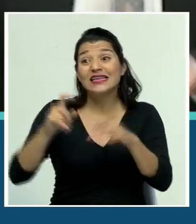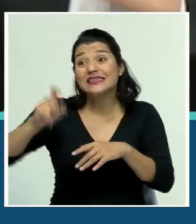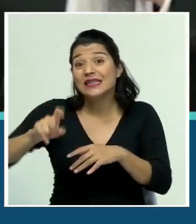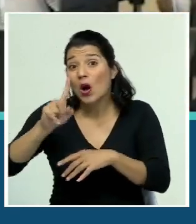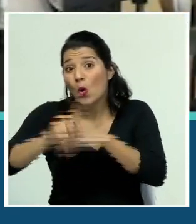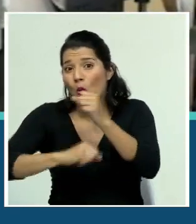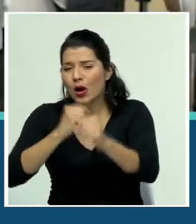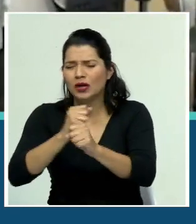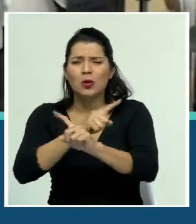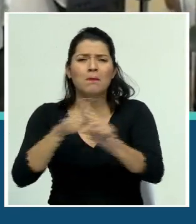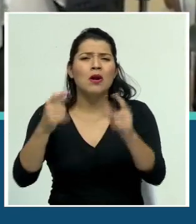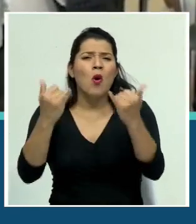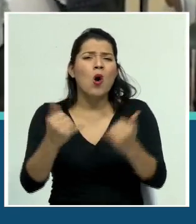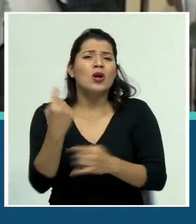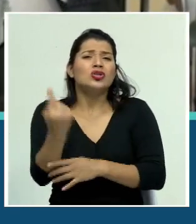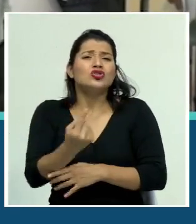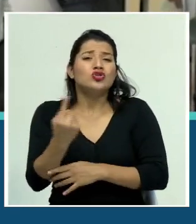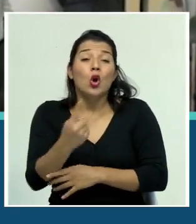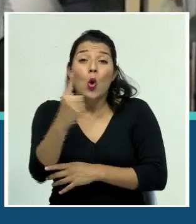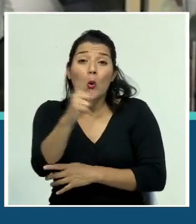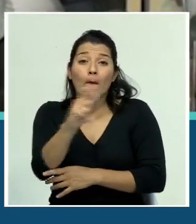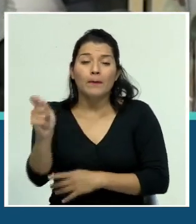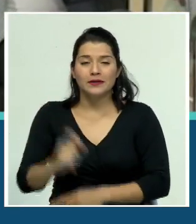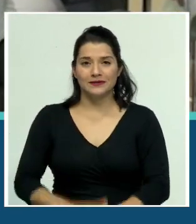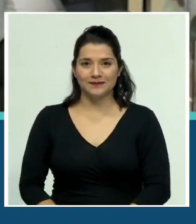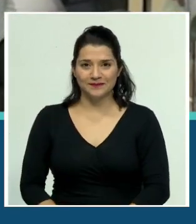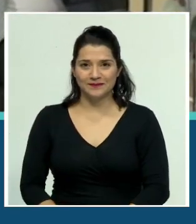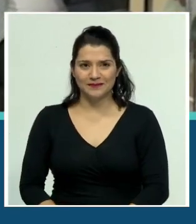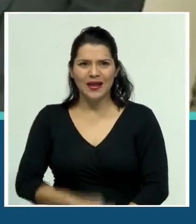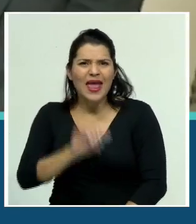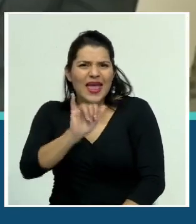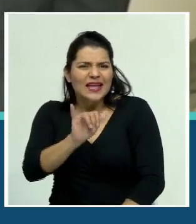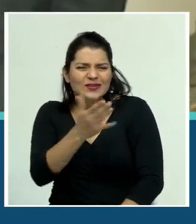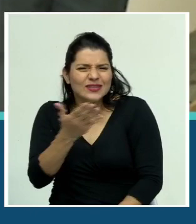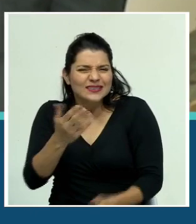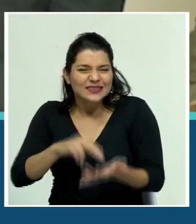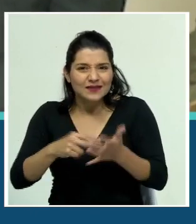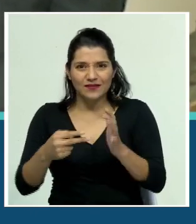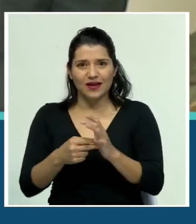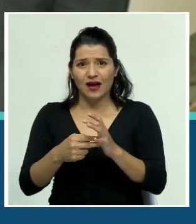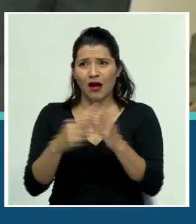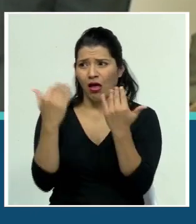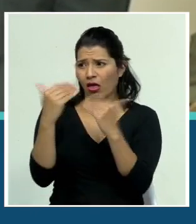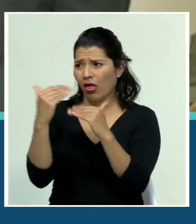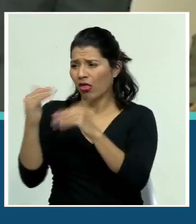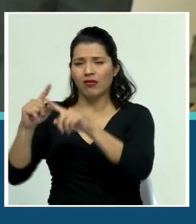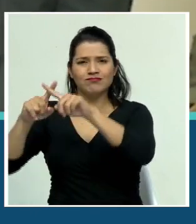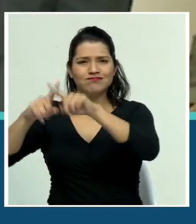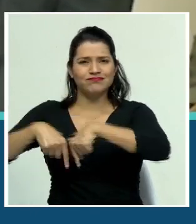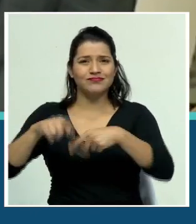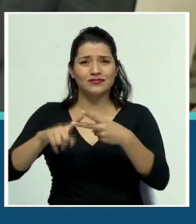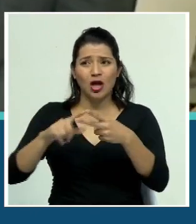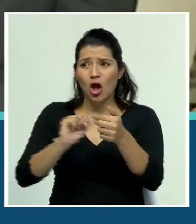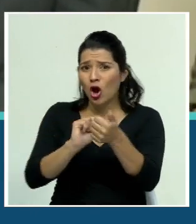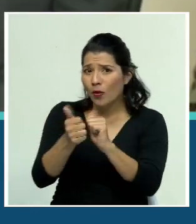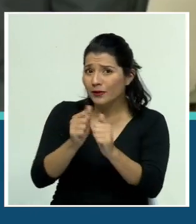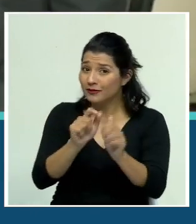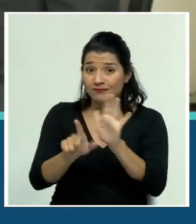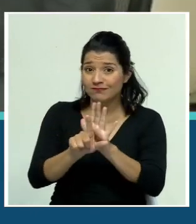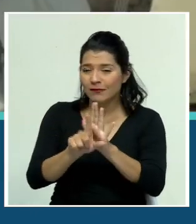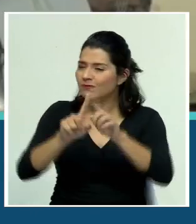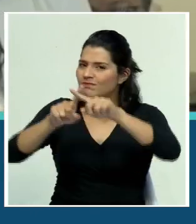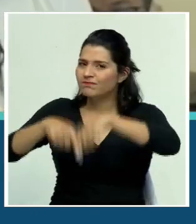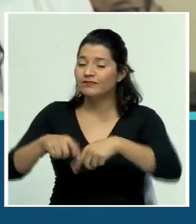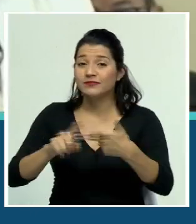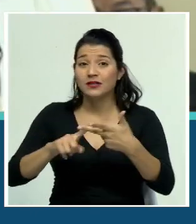partir de ahora se tardará solamente un mes. Esto quita restricciones, elimina competencias desleales y elimina